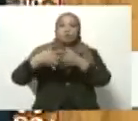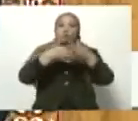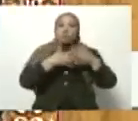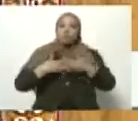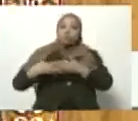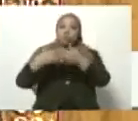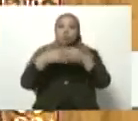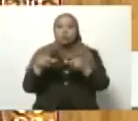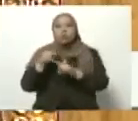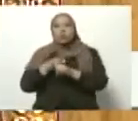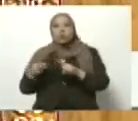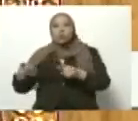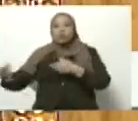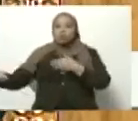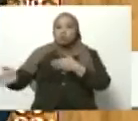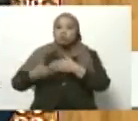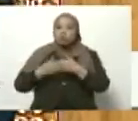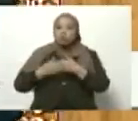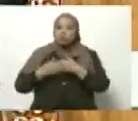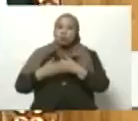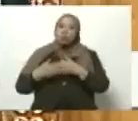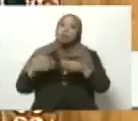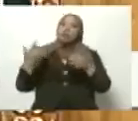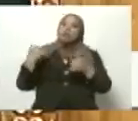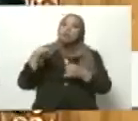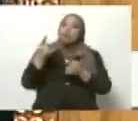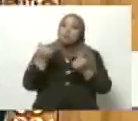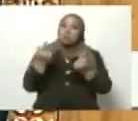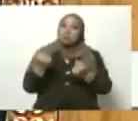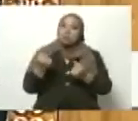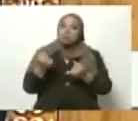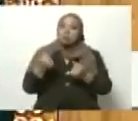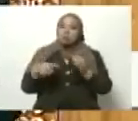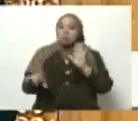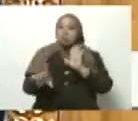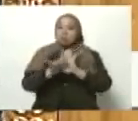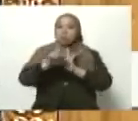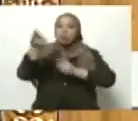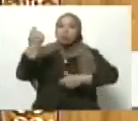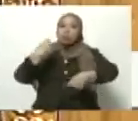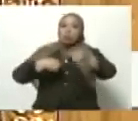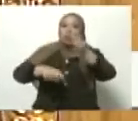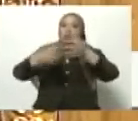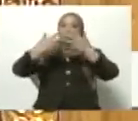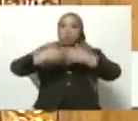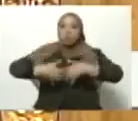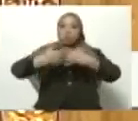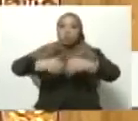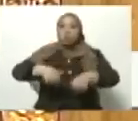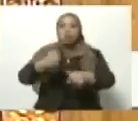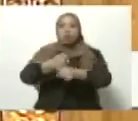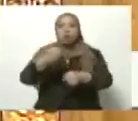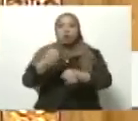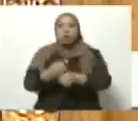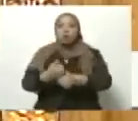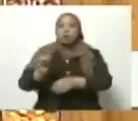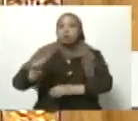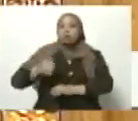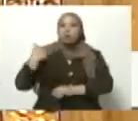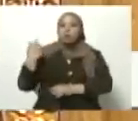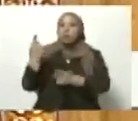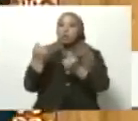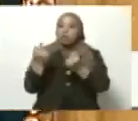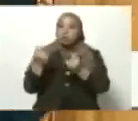monómeros, etcétera. Bloqueo de las operaciones financieras y de comercio legal con otros países usando amenazas y chantajes, como se